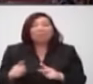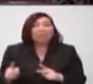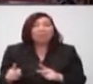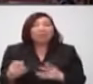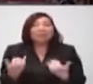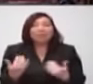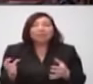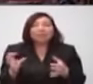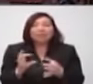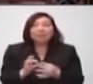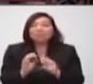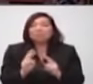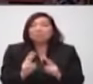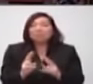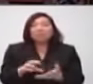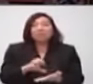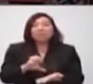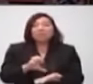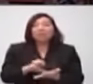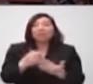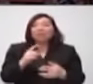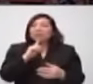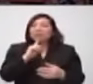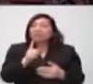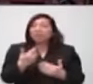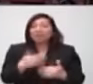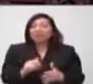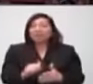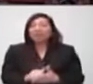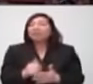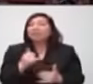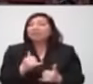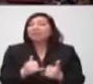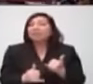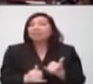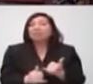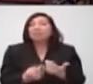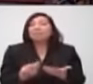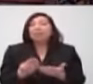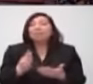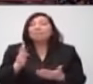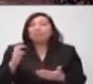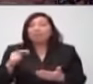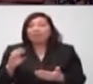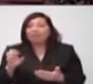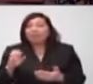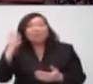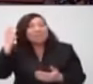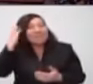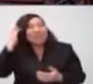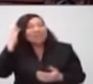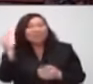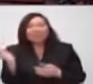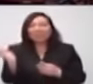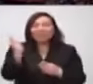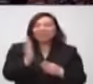proyecto que está vinculado a una visión de ciudad, porque ya también estamos ya terminando lo que es el túnel de Benavides, que me permite acceder a la zona